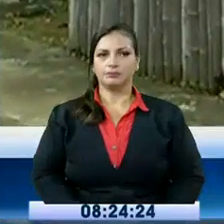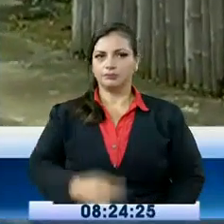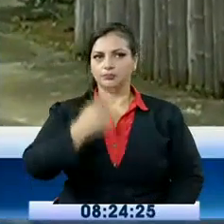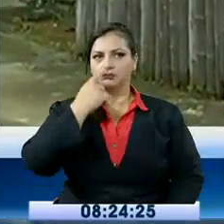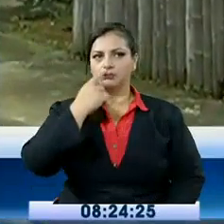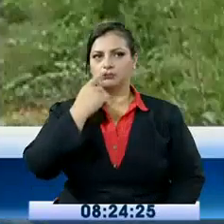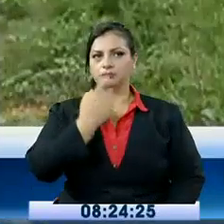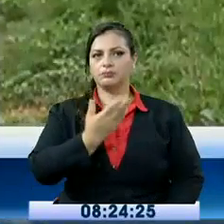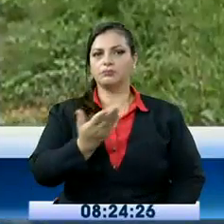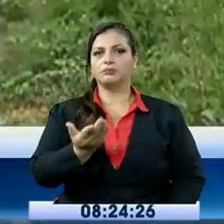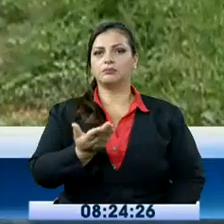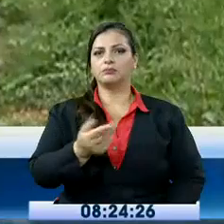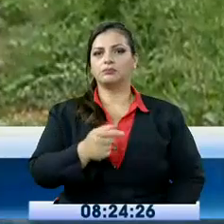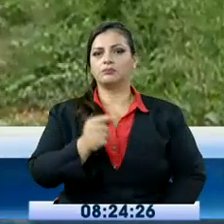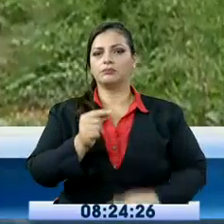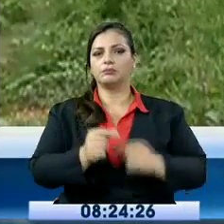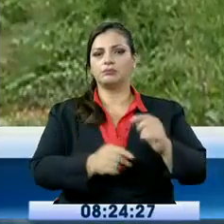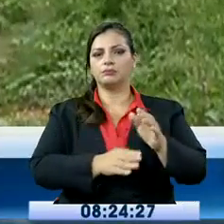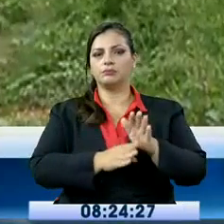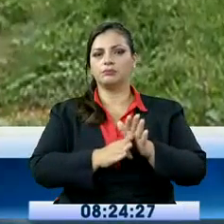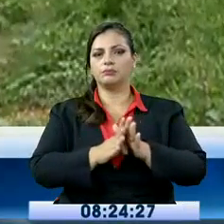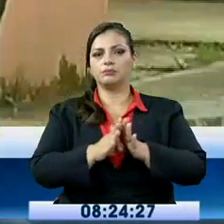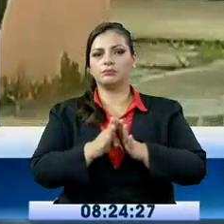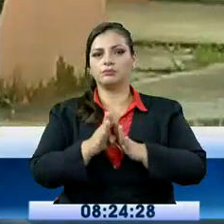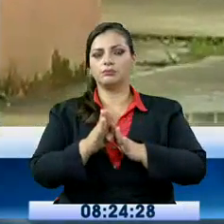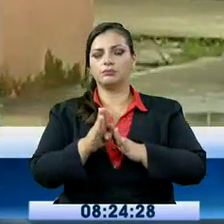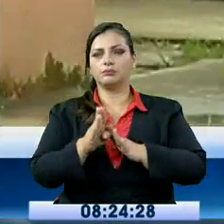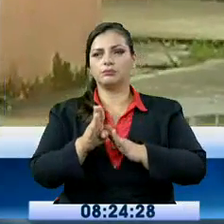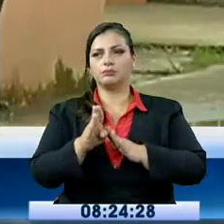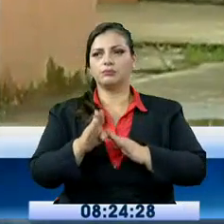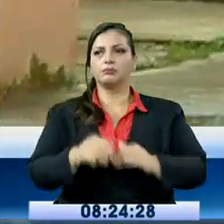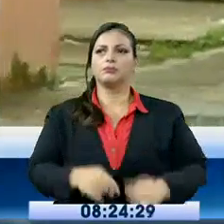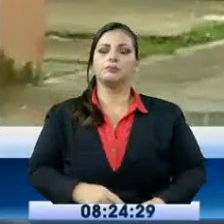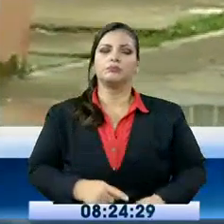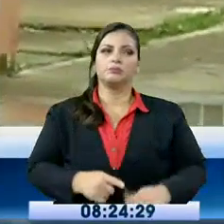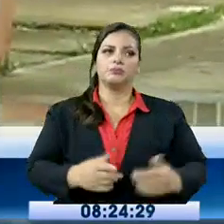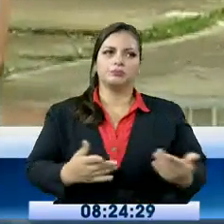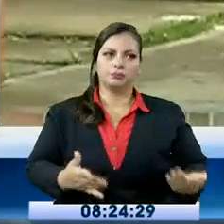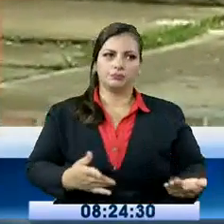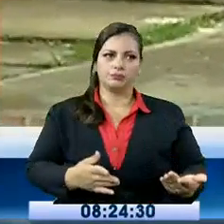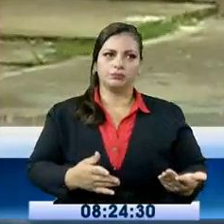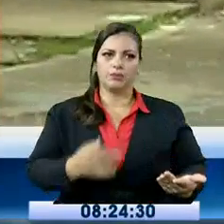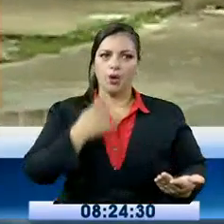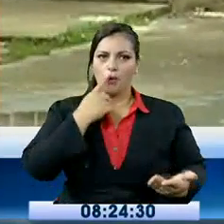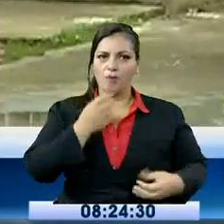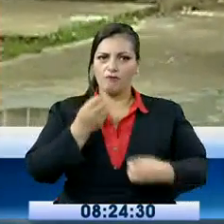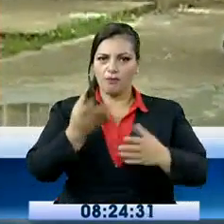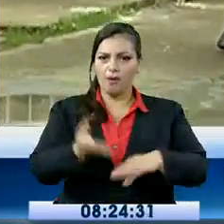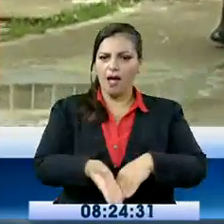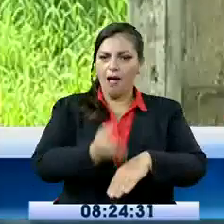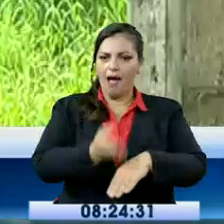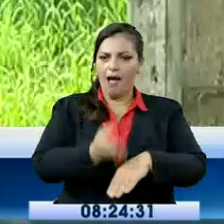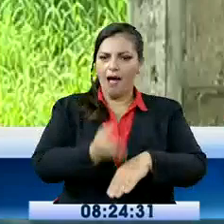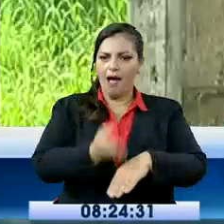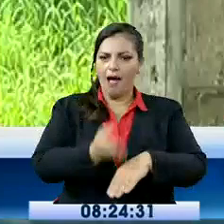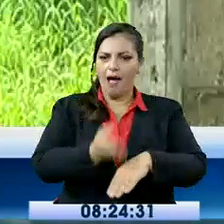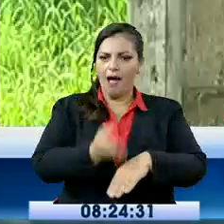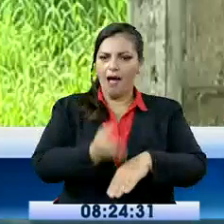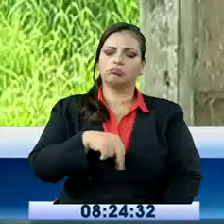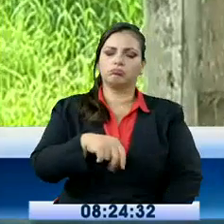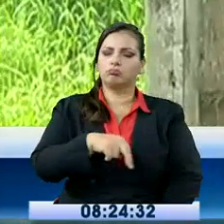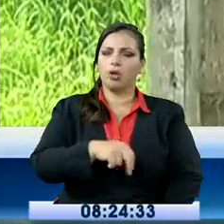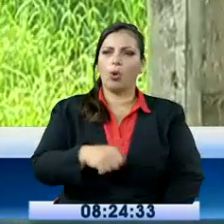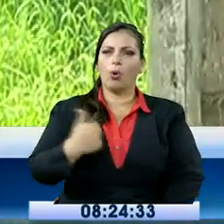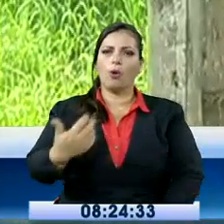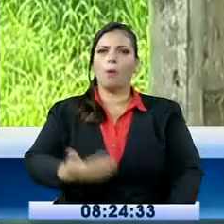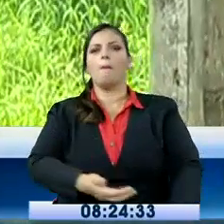habría indicado que fue producto de un asalto mientras caminaba por ese sector del Cantón Durán. Solamente